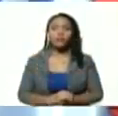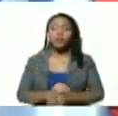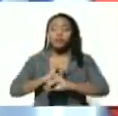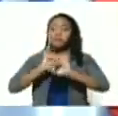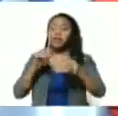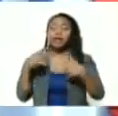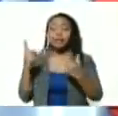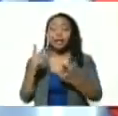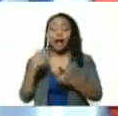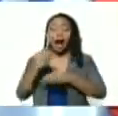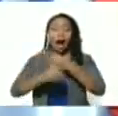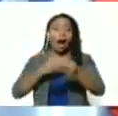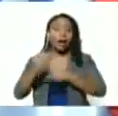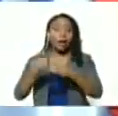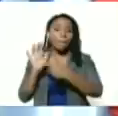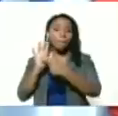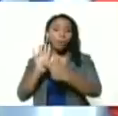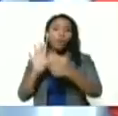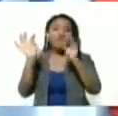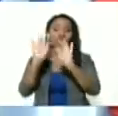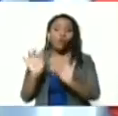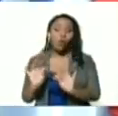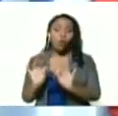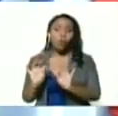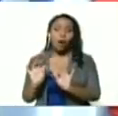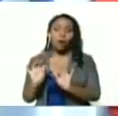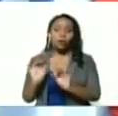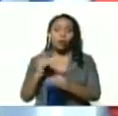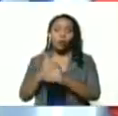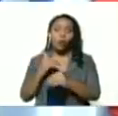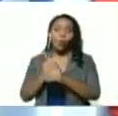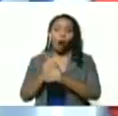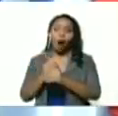finalmente termine siendo objeto de una medida cautelar.